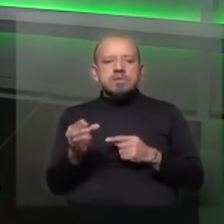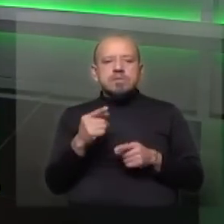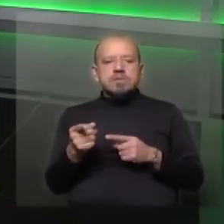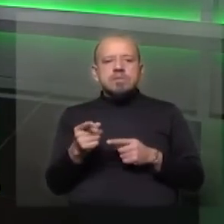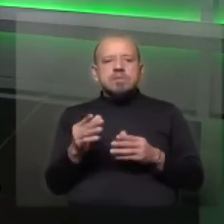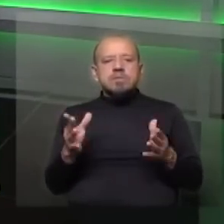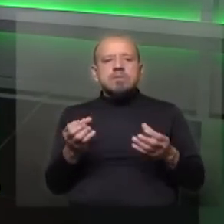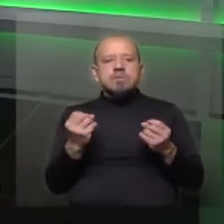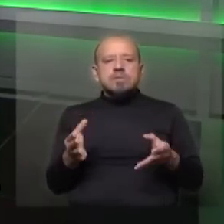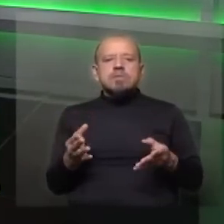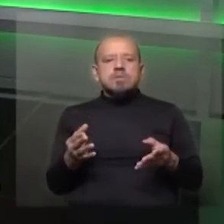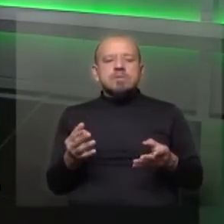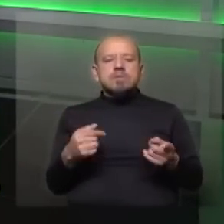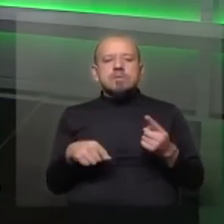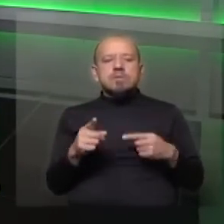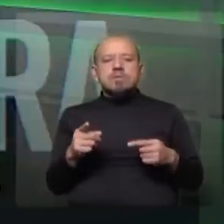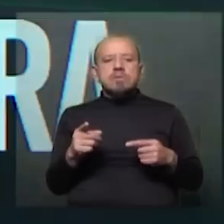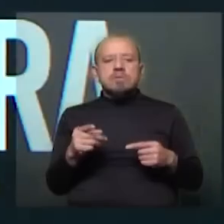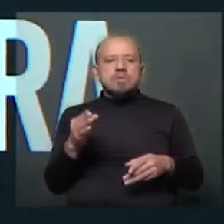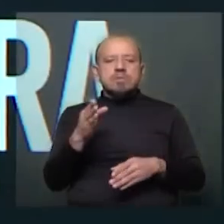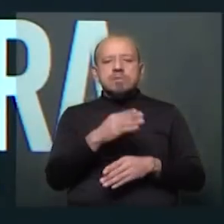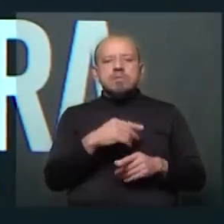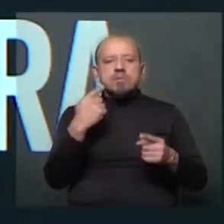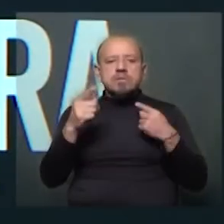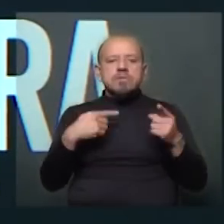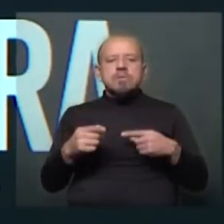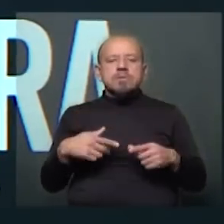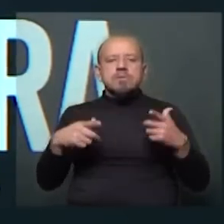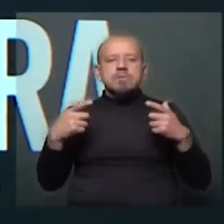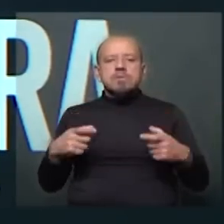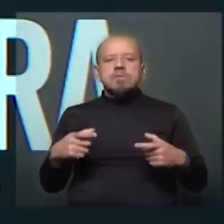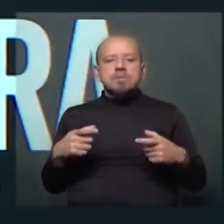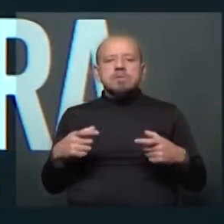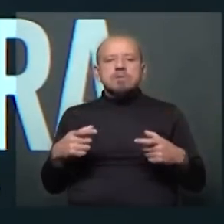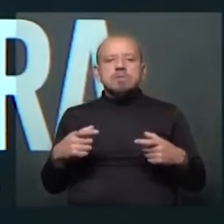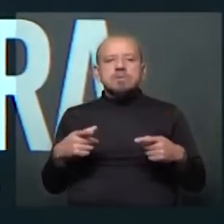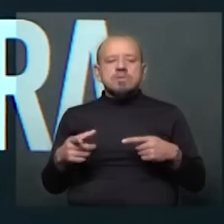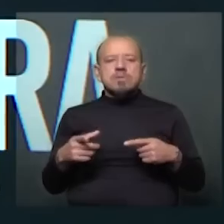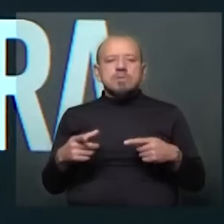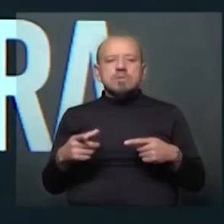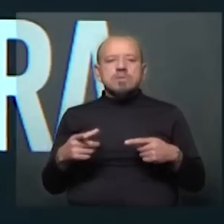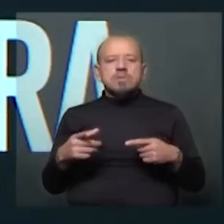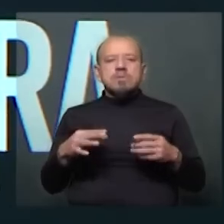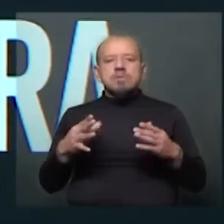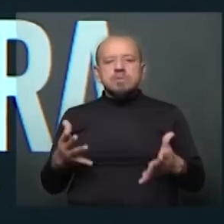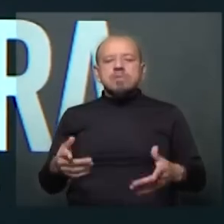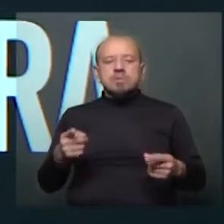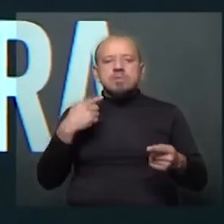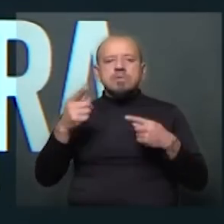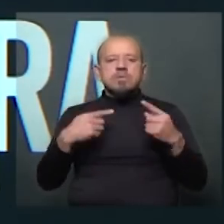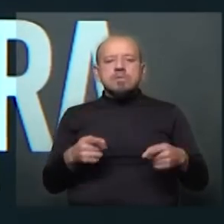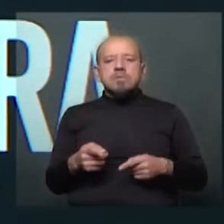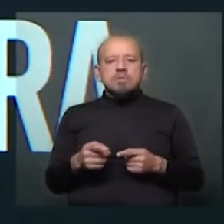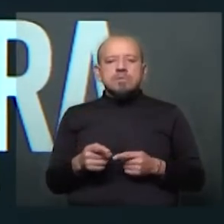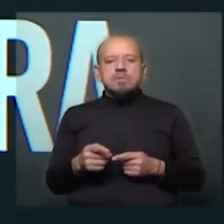colección porque es maravilloso porque es una abordajes distintos de diferentes discos de diferentes épocas de diferentes géneros por diferentes autores en